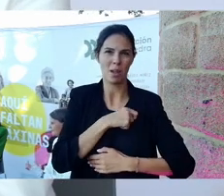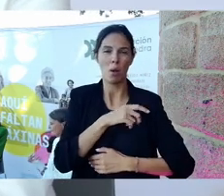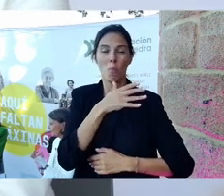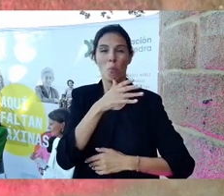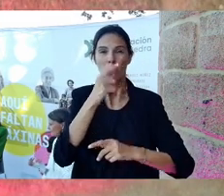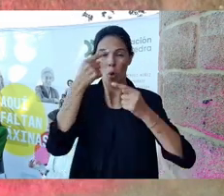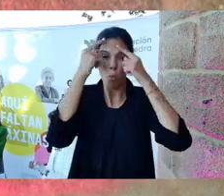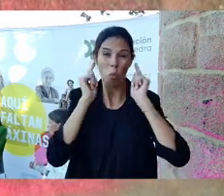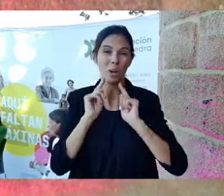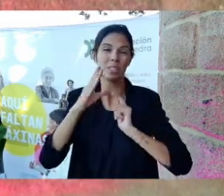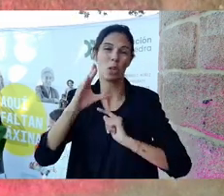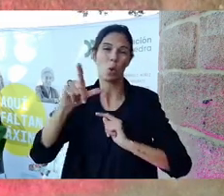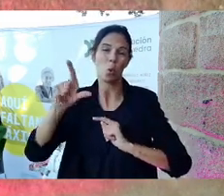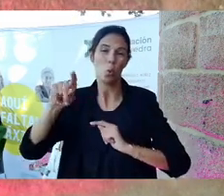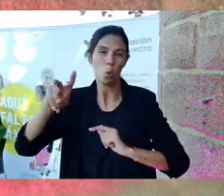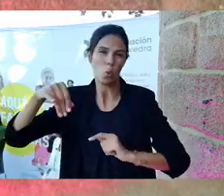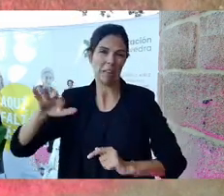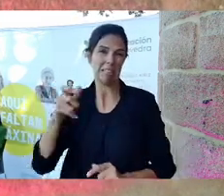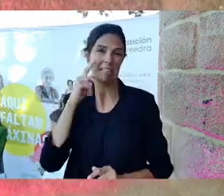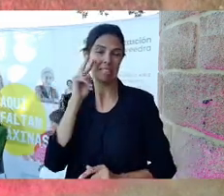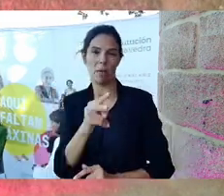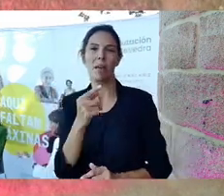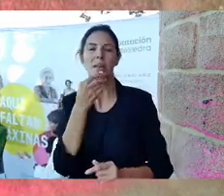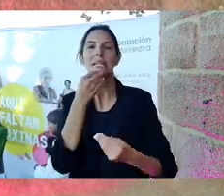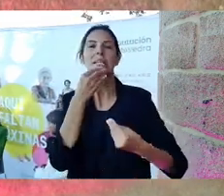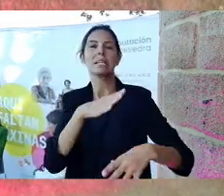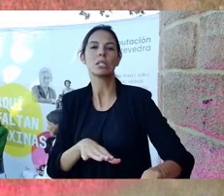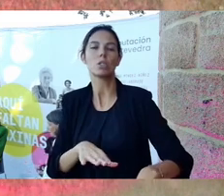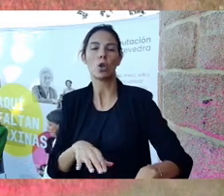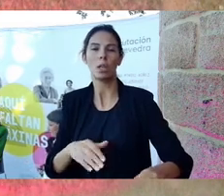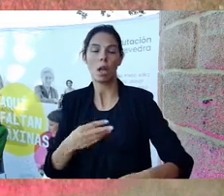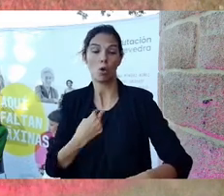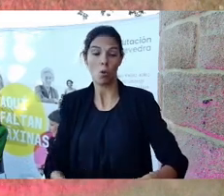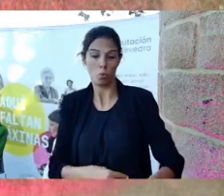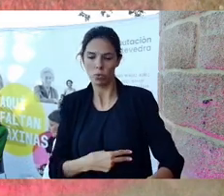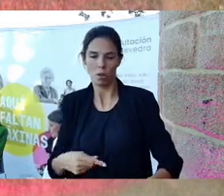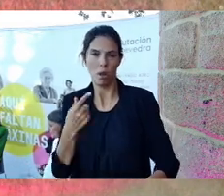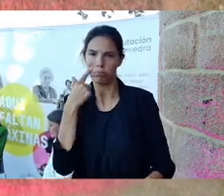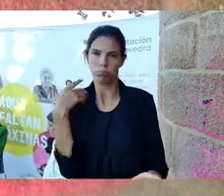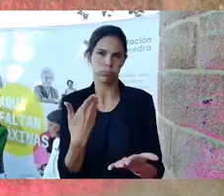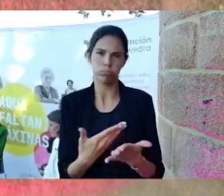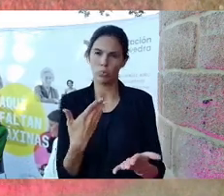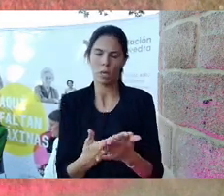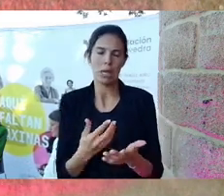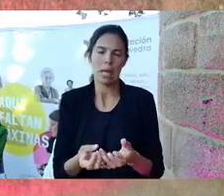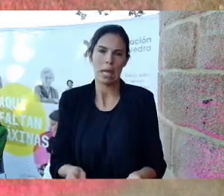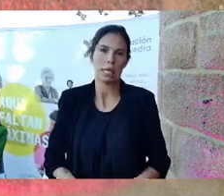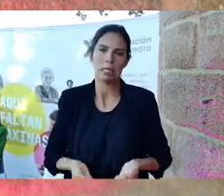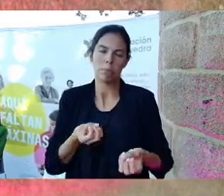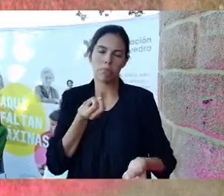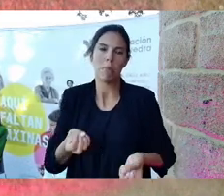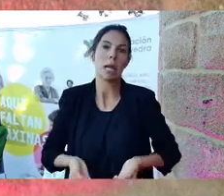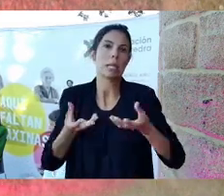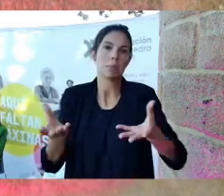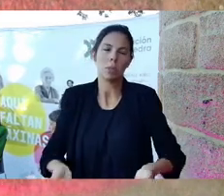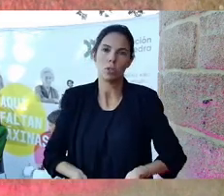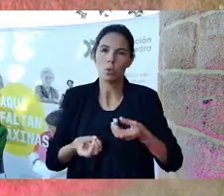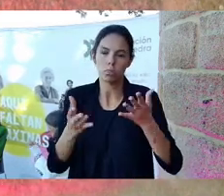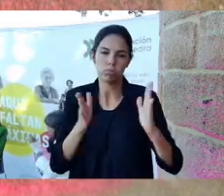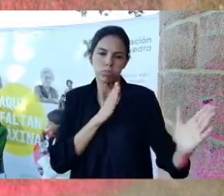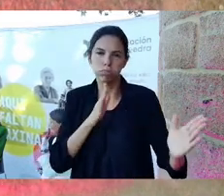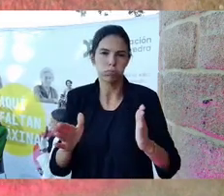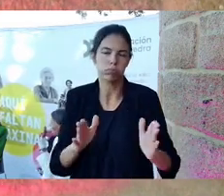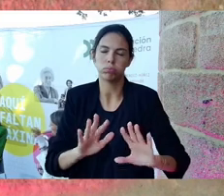Cluny, de los monjes de Cluny, y está reflejado en la historia compostelana, que es la que más habla del reinado de Urraca, con unas